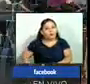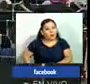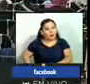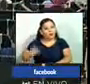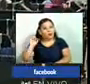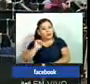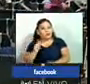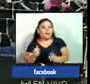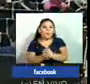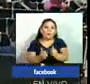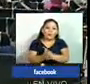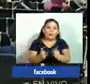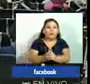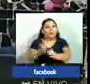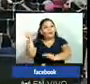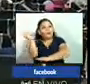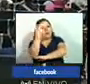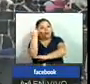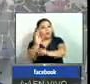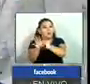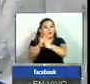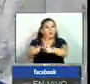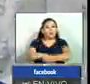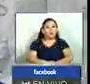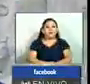pues de esta situación de emergencia generada por la pandemia.